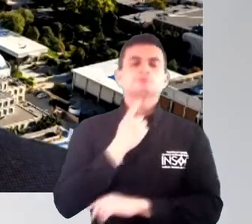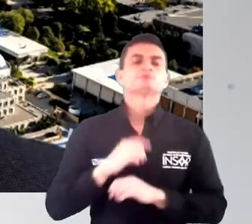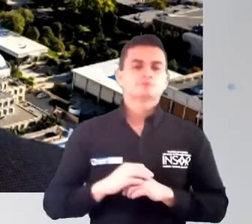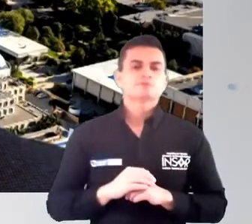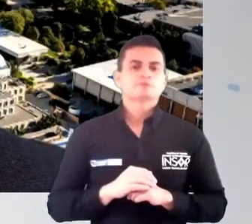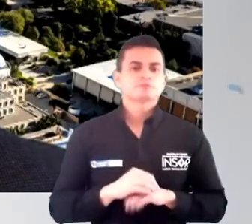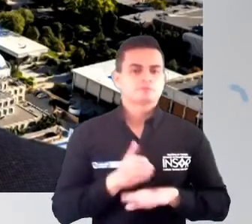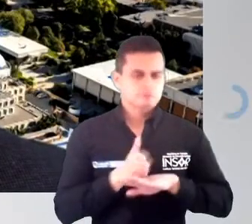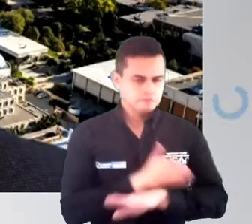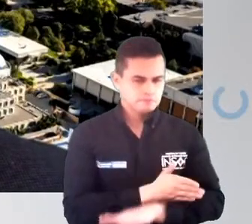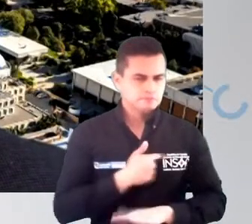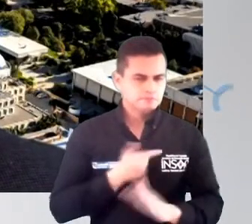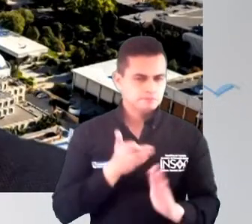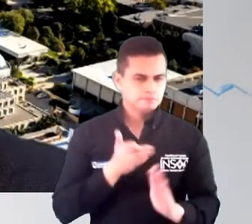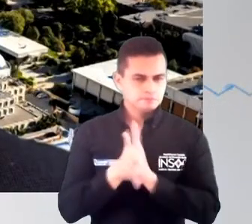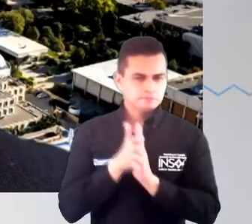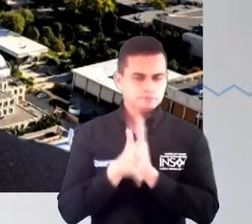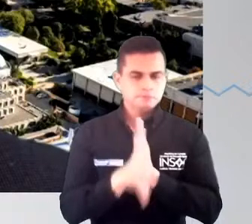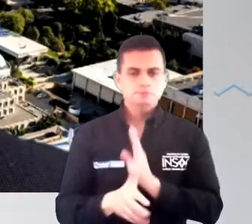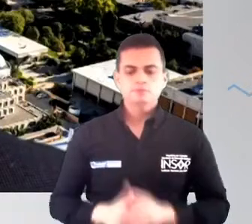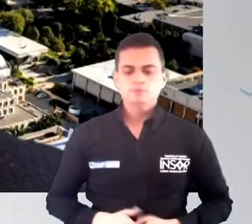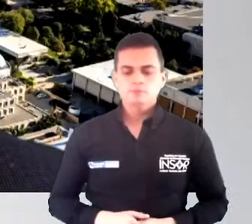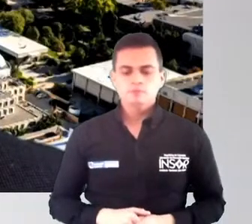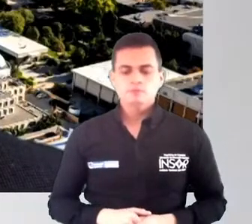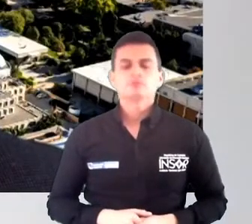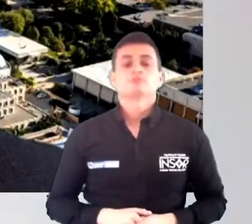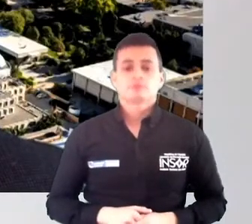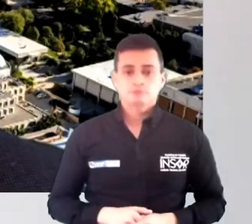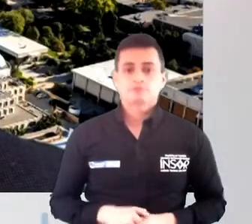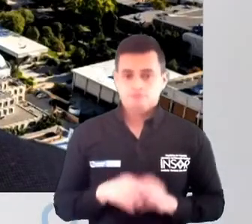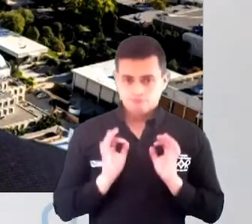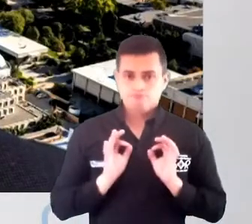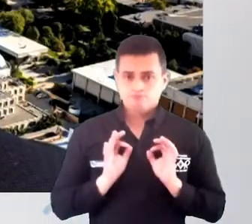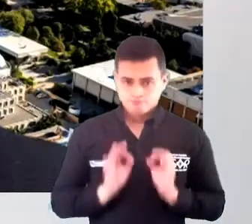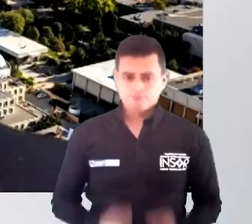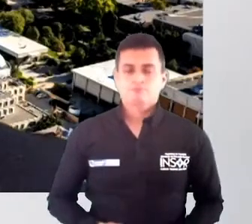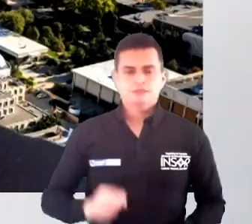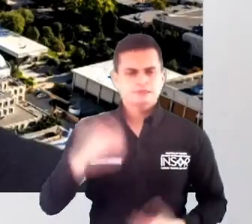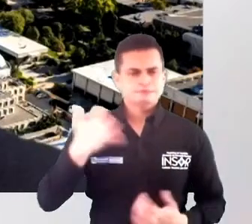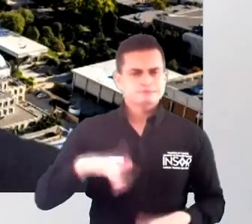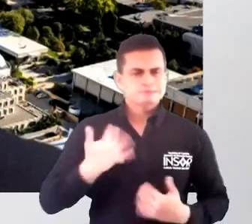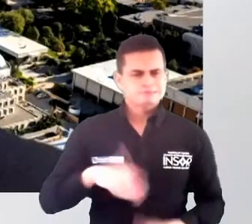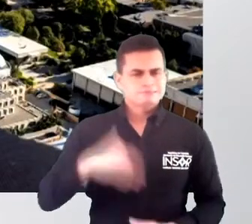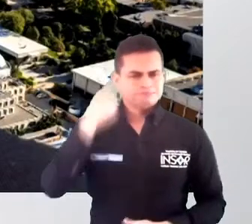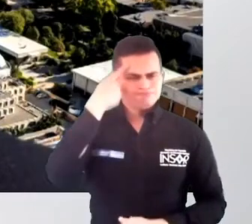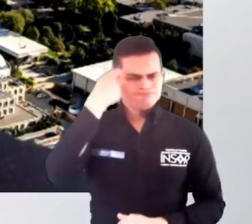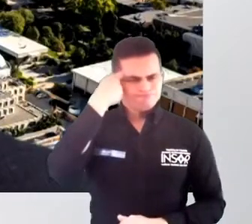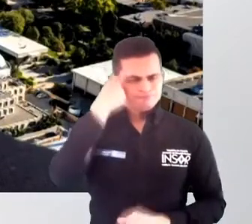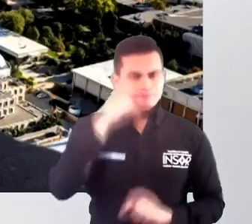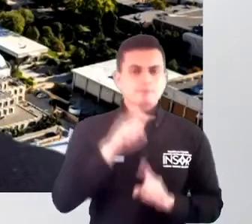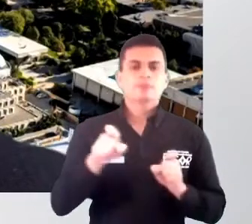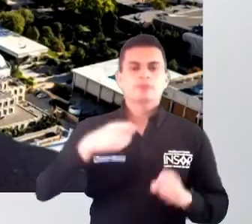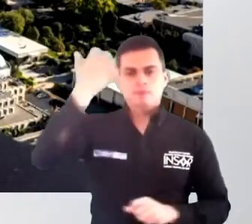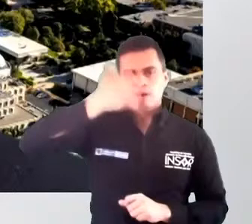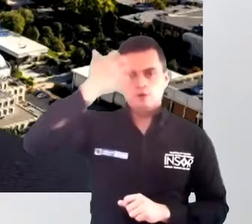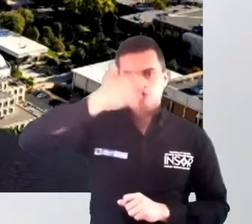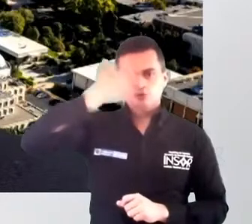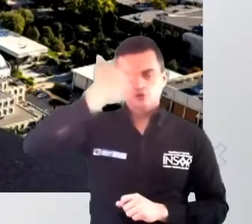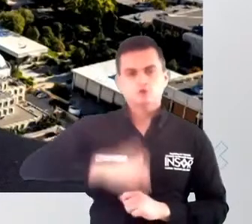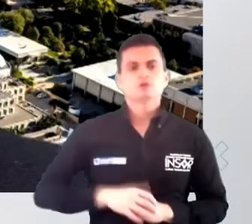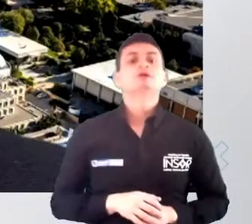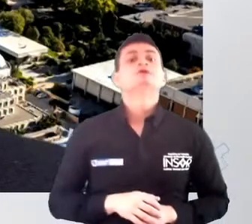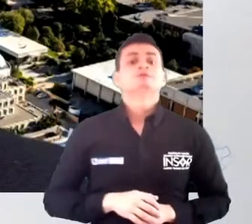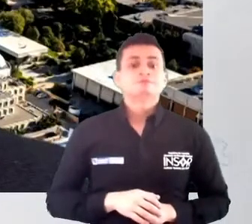Permítanme decirles que existen muchos desafíos alrededor de la evaluación, incluyendo en